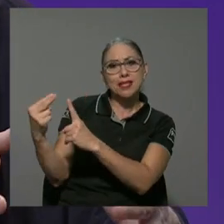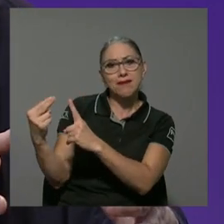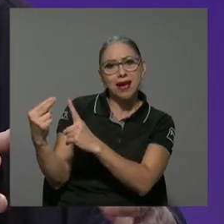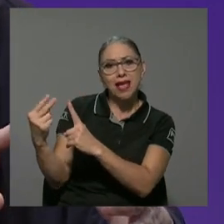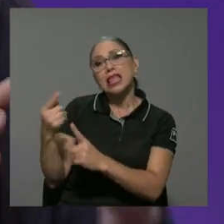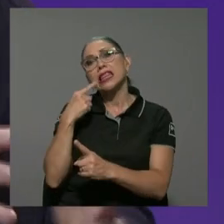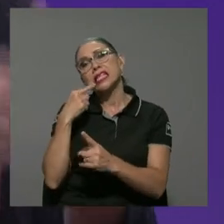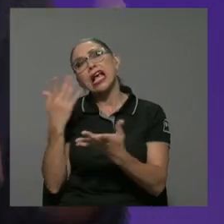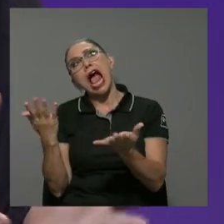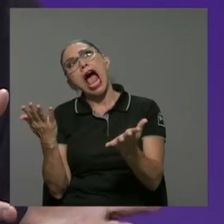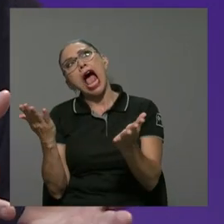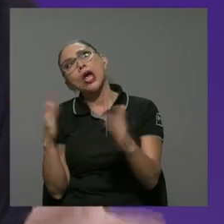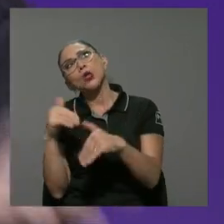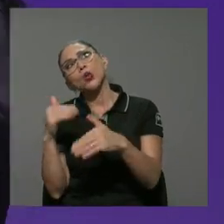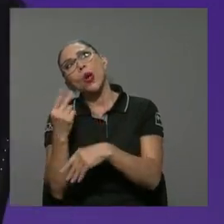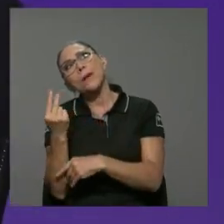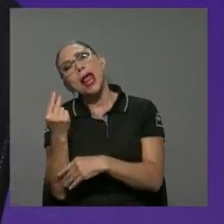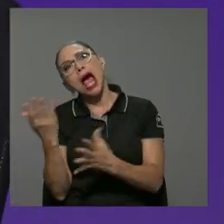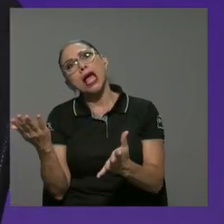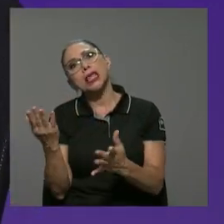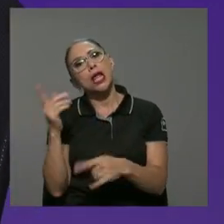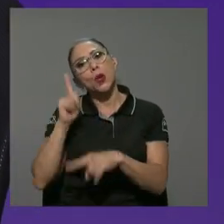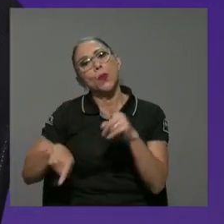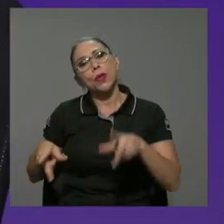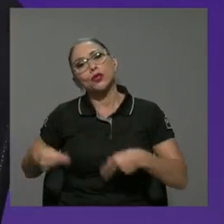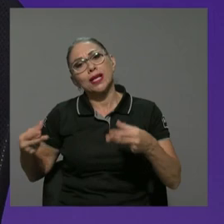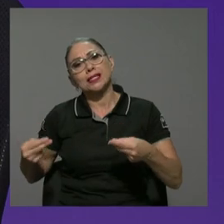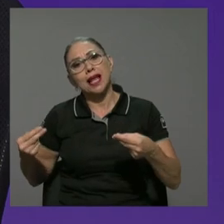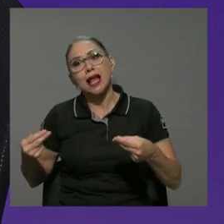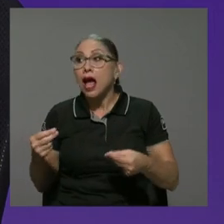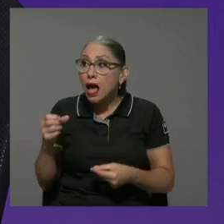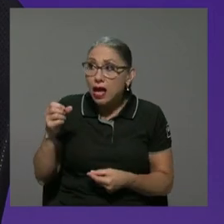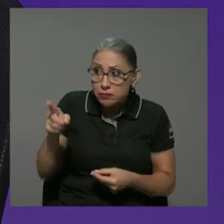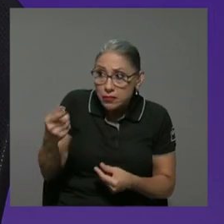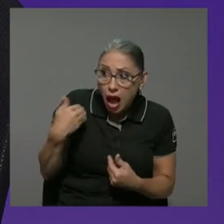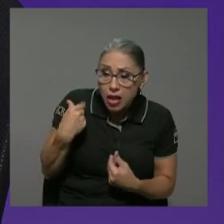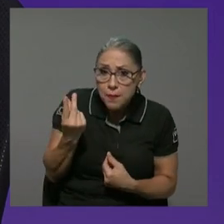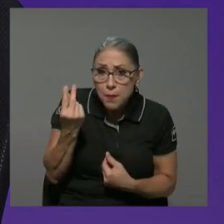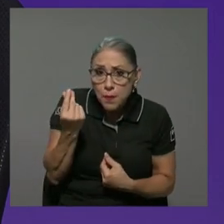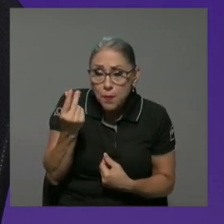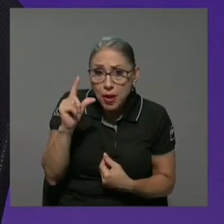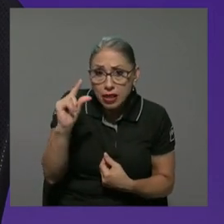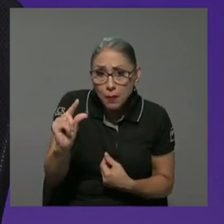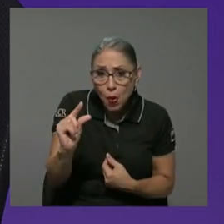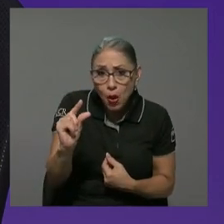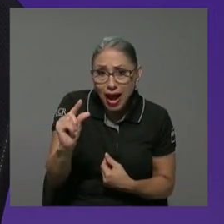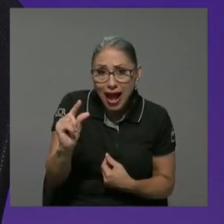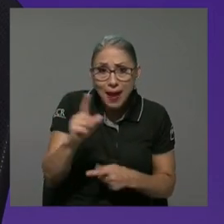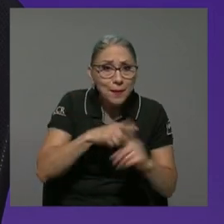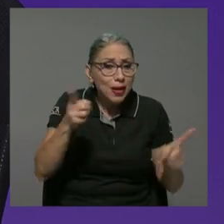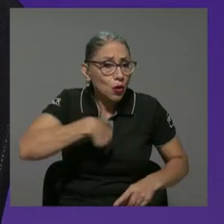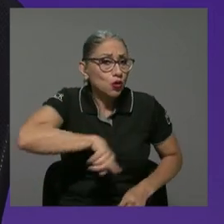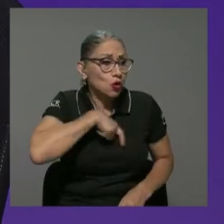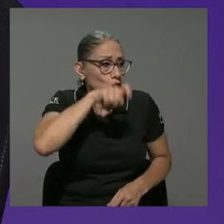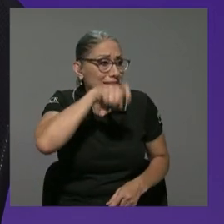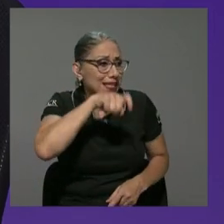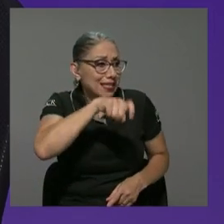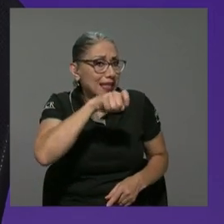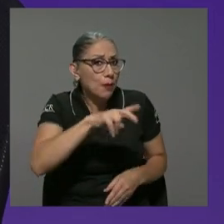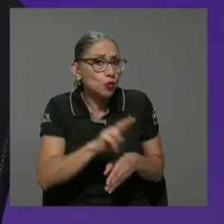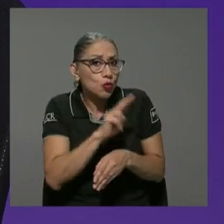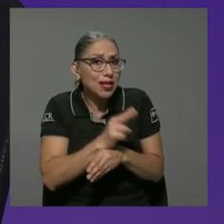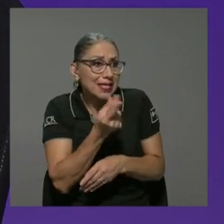no podemos gastar. Bueno, si hay poca plata y necesitamos gastar para resolver, digamos, que el futuro del